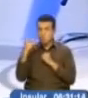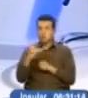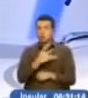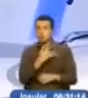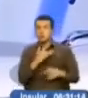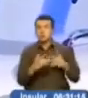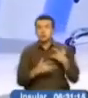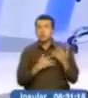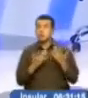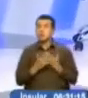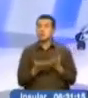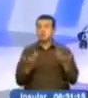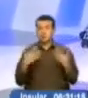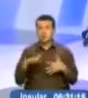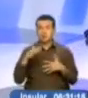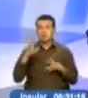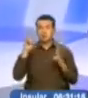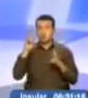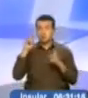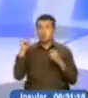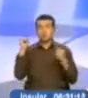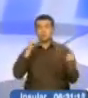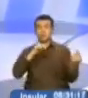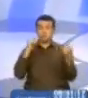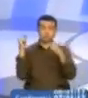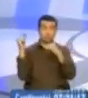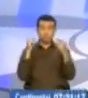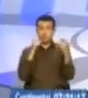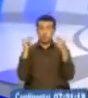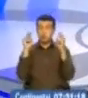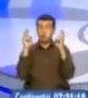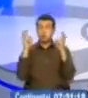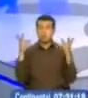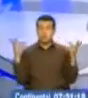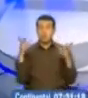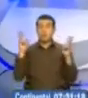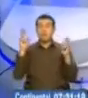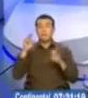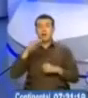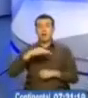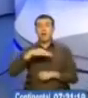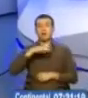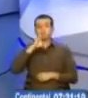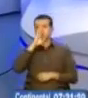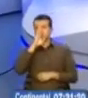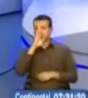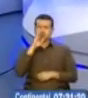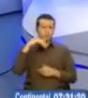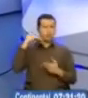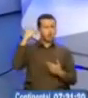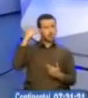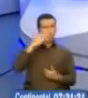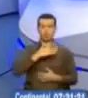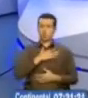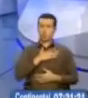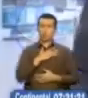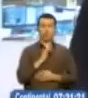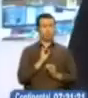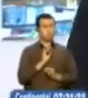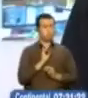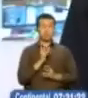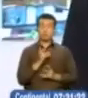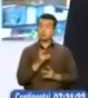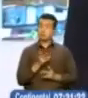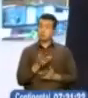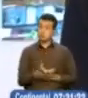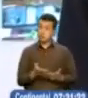que se ha ganado en el terreno de la disputa mediática y política, que es este sentido moralizante de la política, este moralismo conservador. Y eso